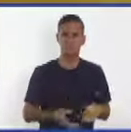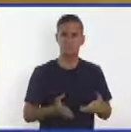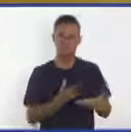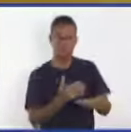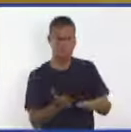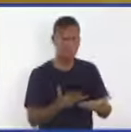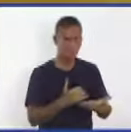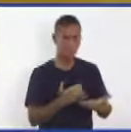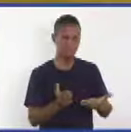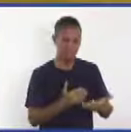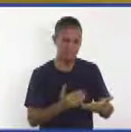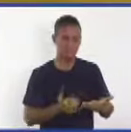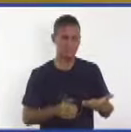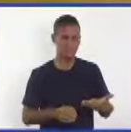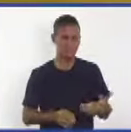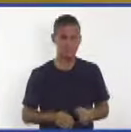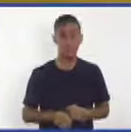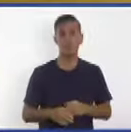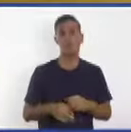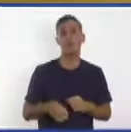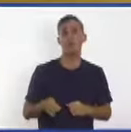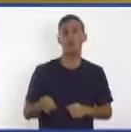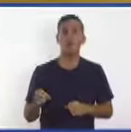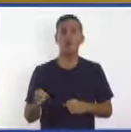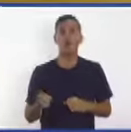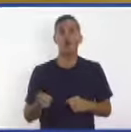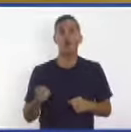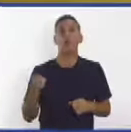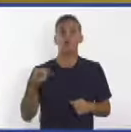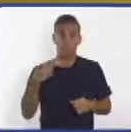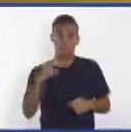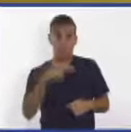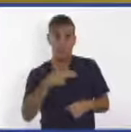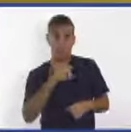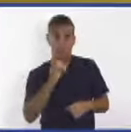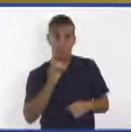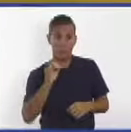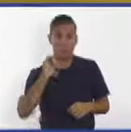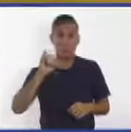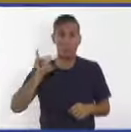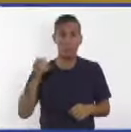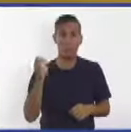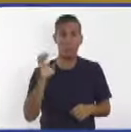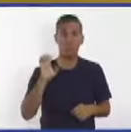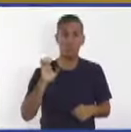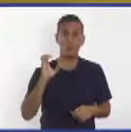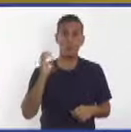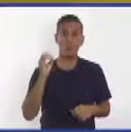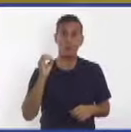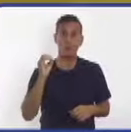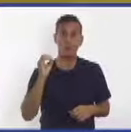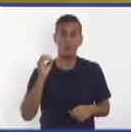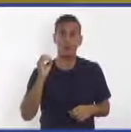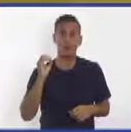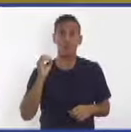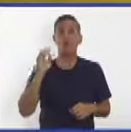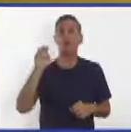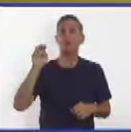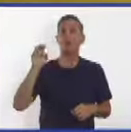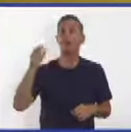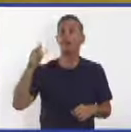porque están pasando las hojas del libro como hojeando sin ella porque están